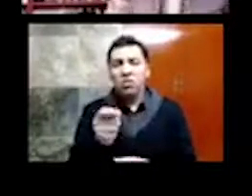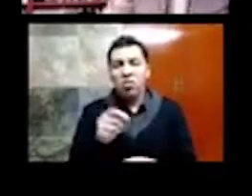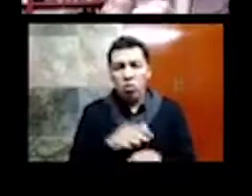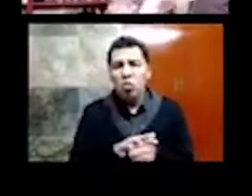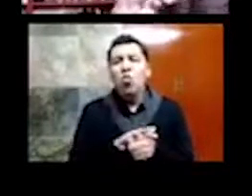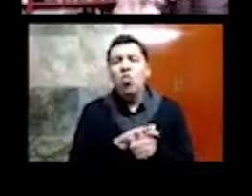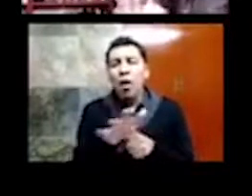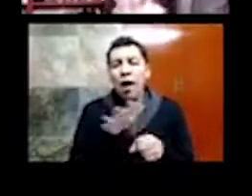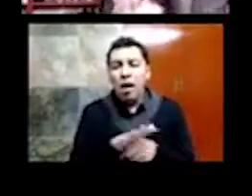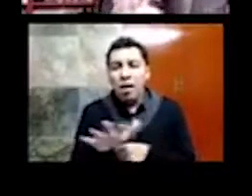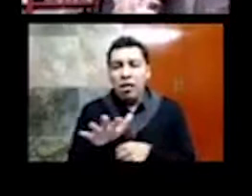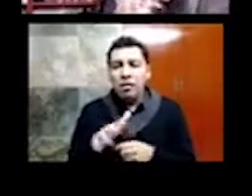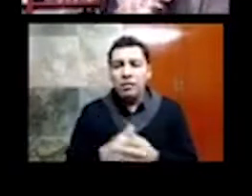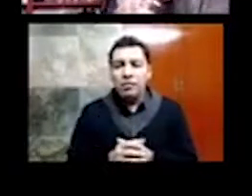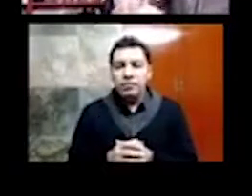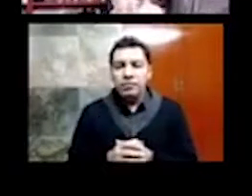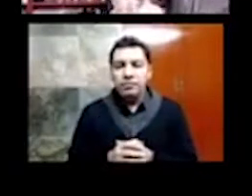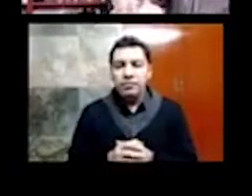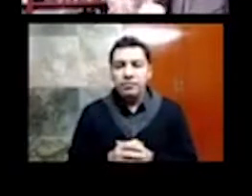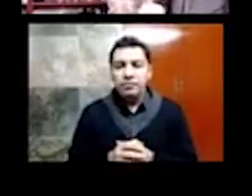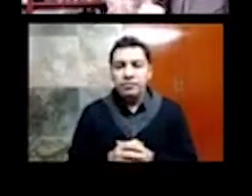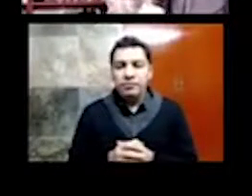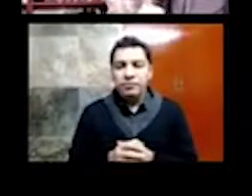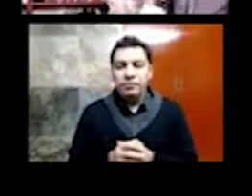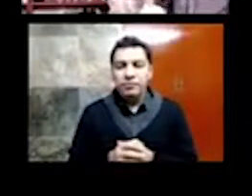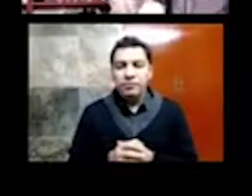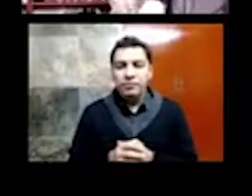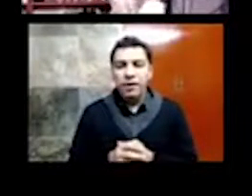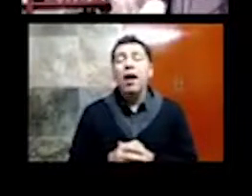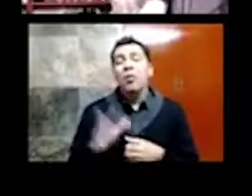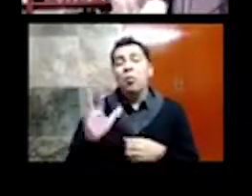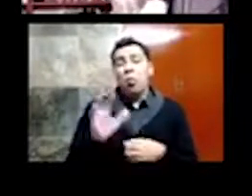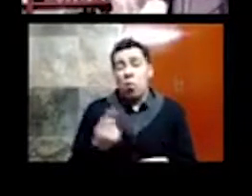mi salida. Lo ponen bien cohete.